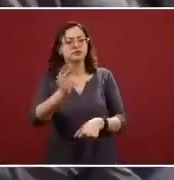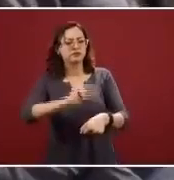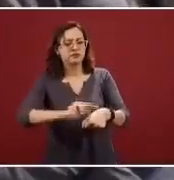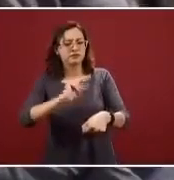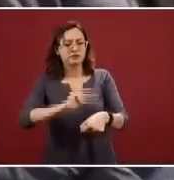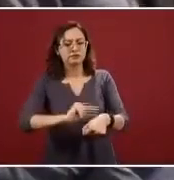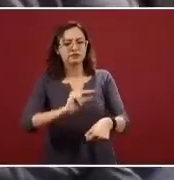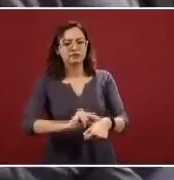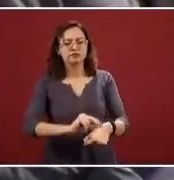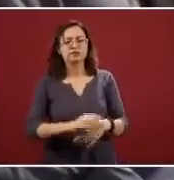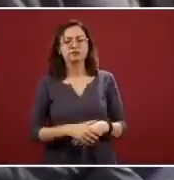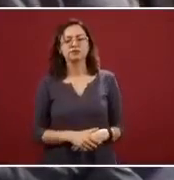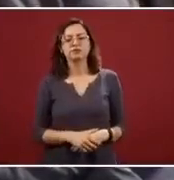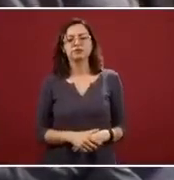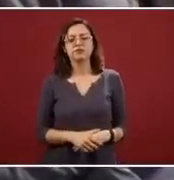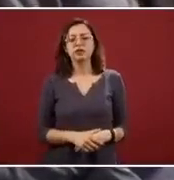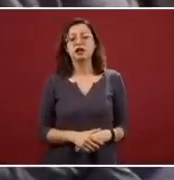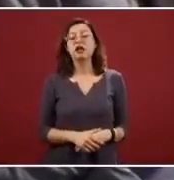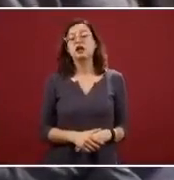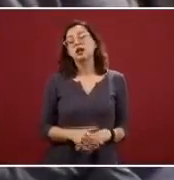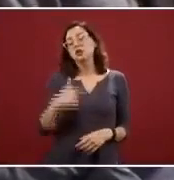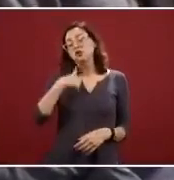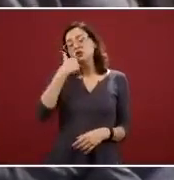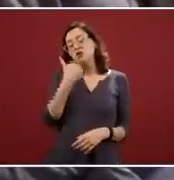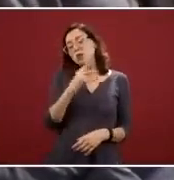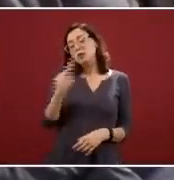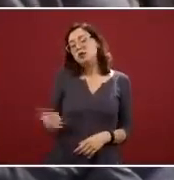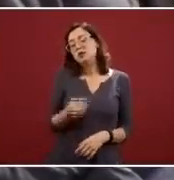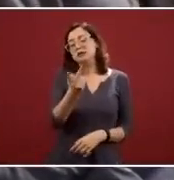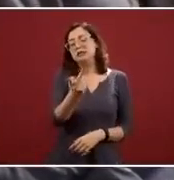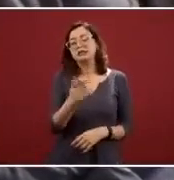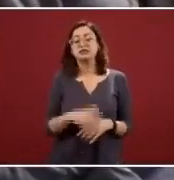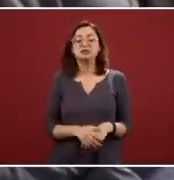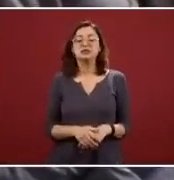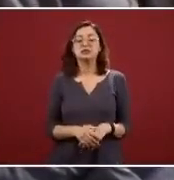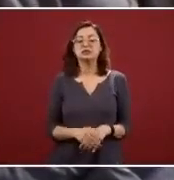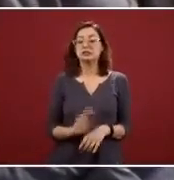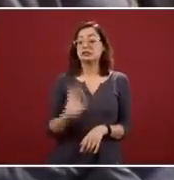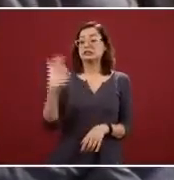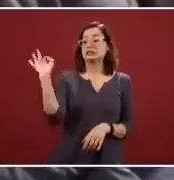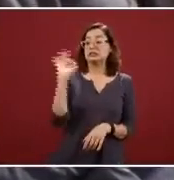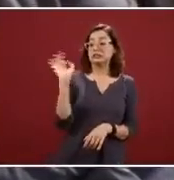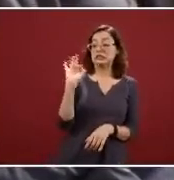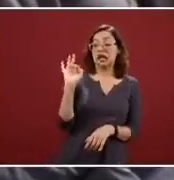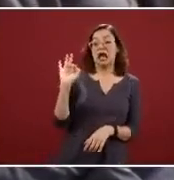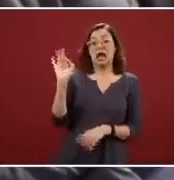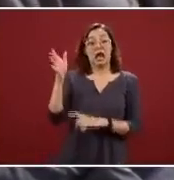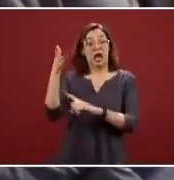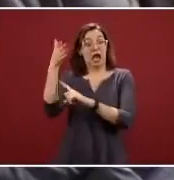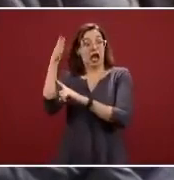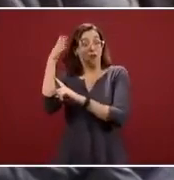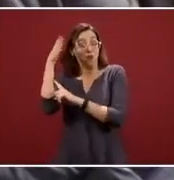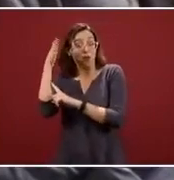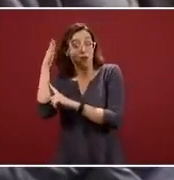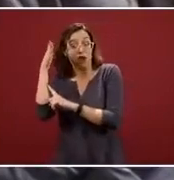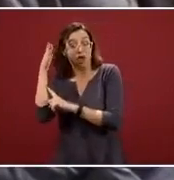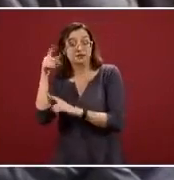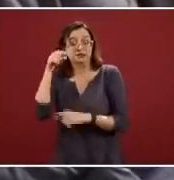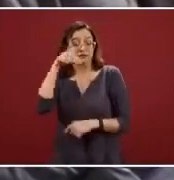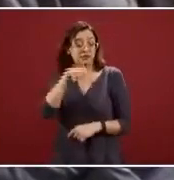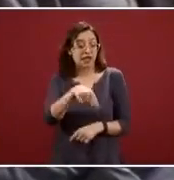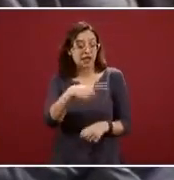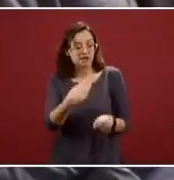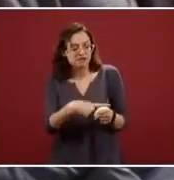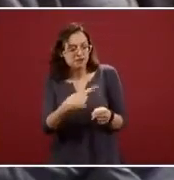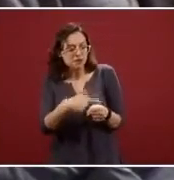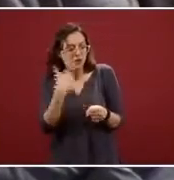si en algún caso hipotético alguna ambulancia puede negar el servicio de traslado a un paciente con